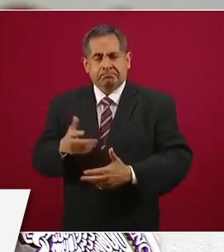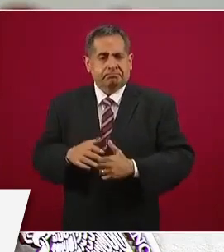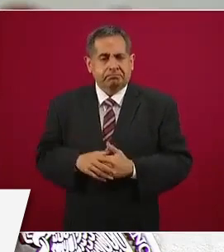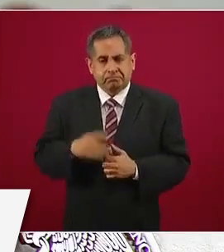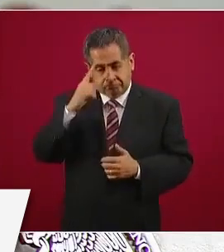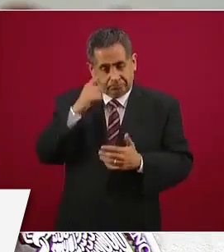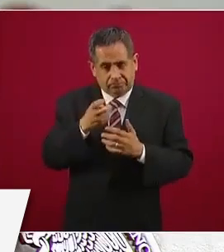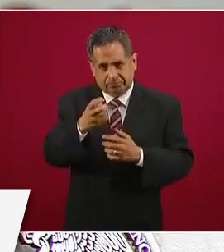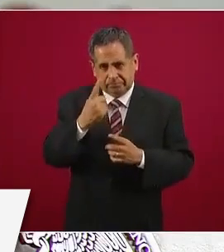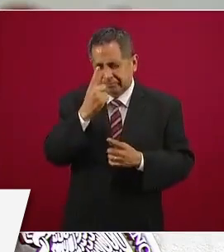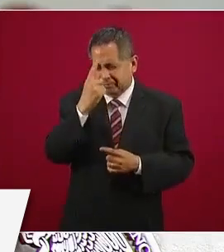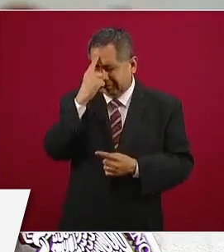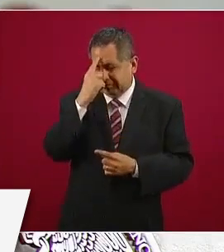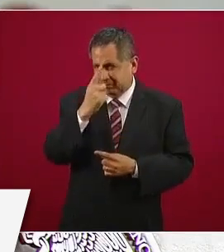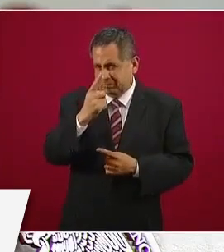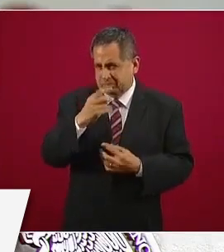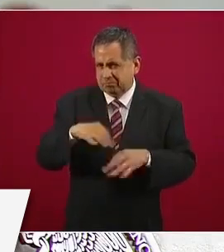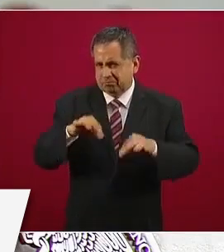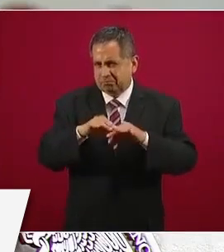Creo que ese es